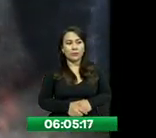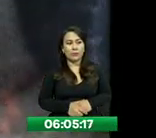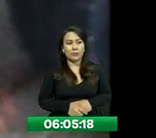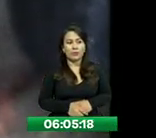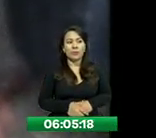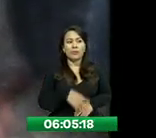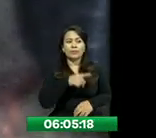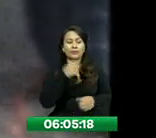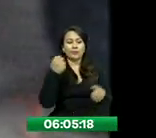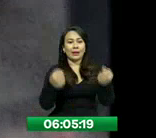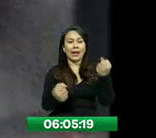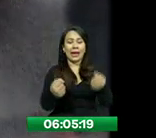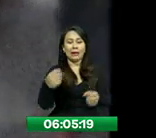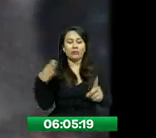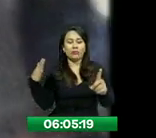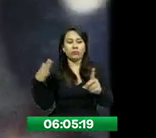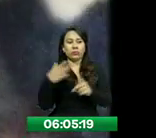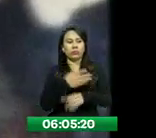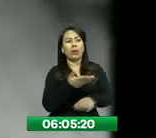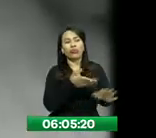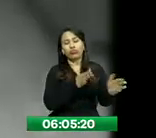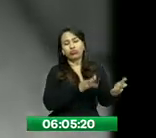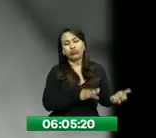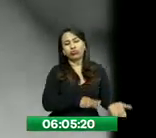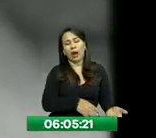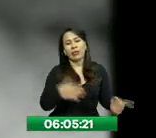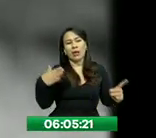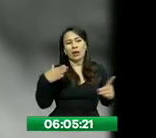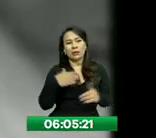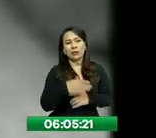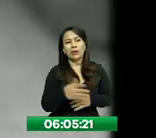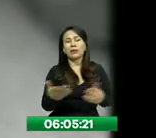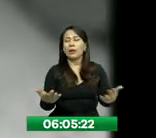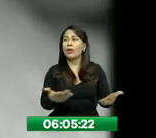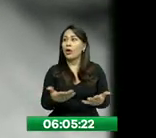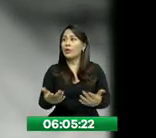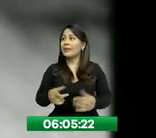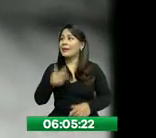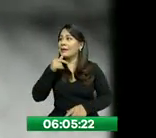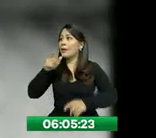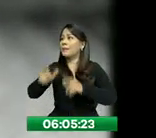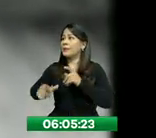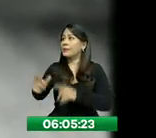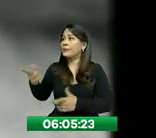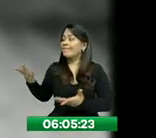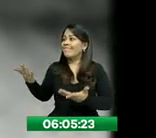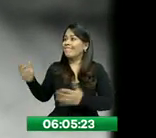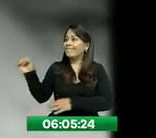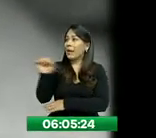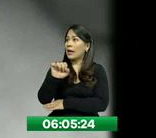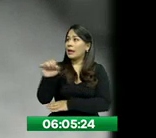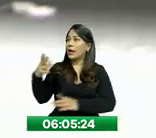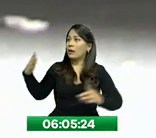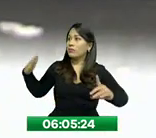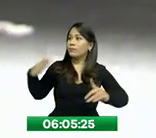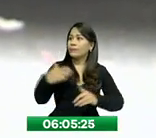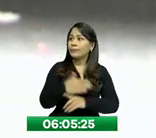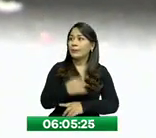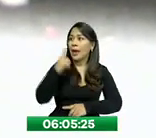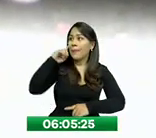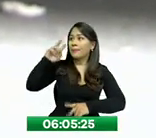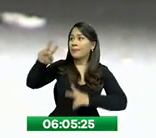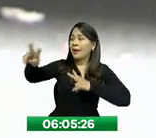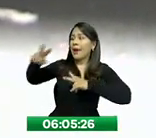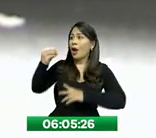La muerte fue instantánea debido a un accidente de tránsito en el que no hubo culpables. Un percance mecánico le jugó la terrible pasada a